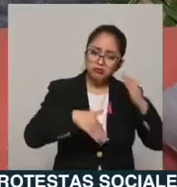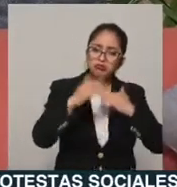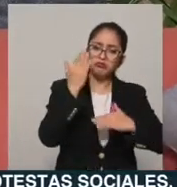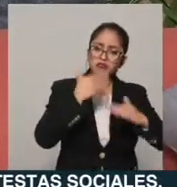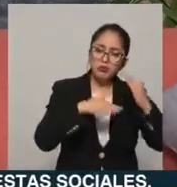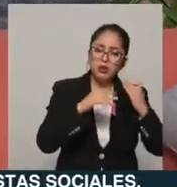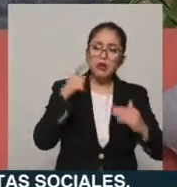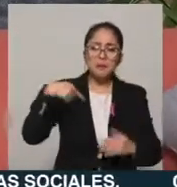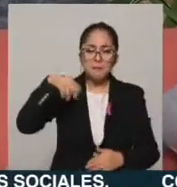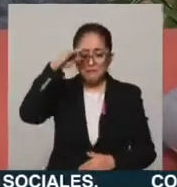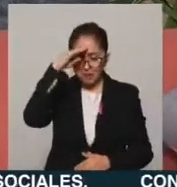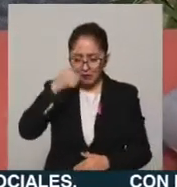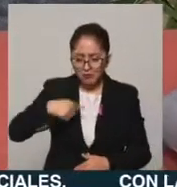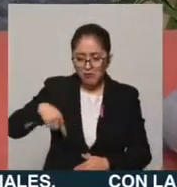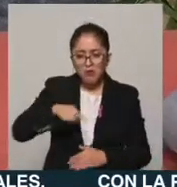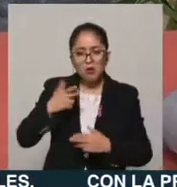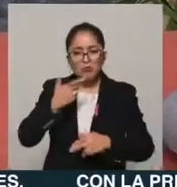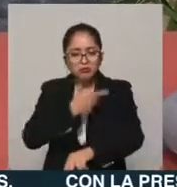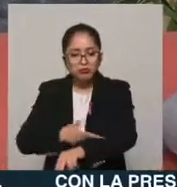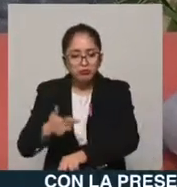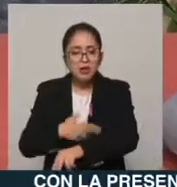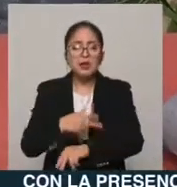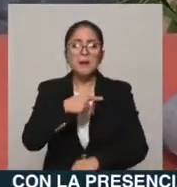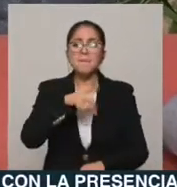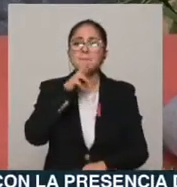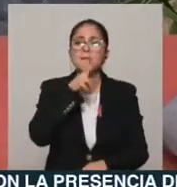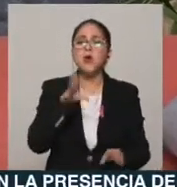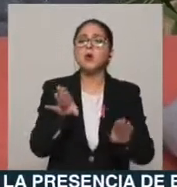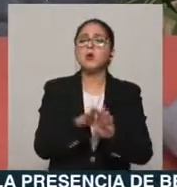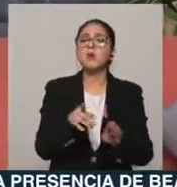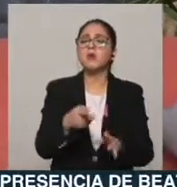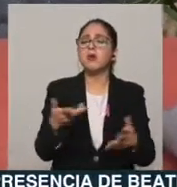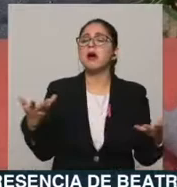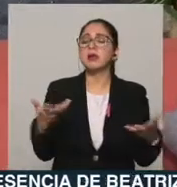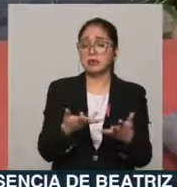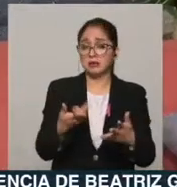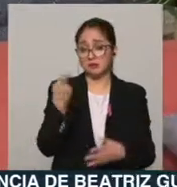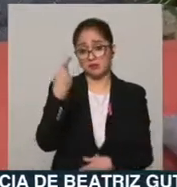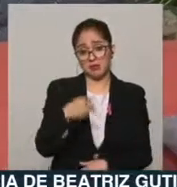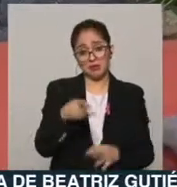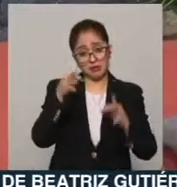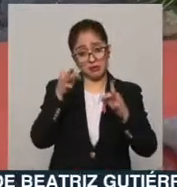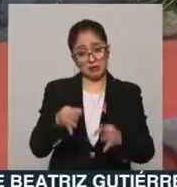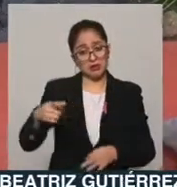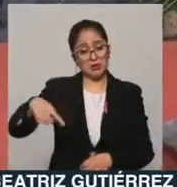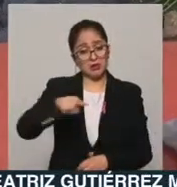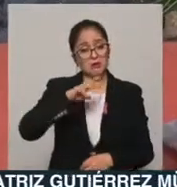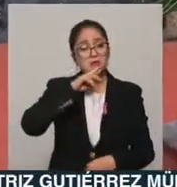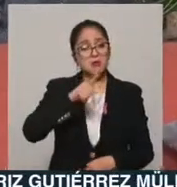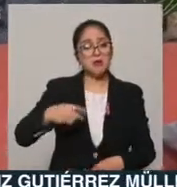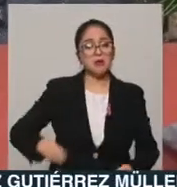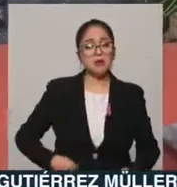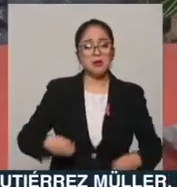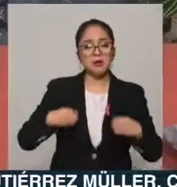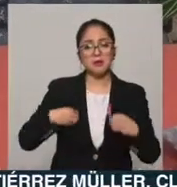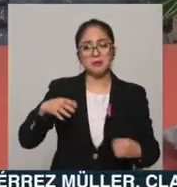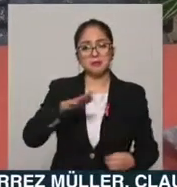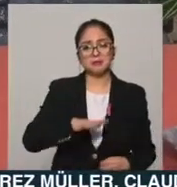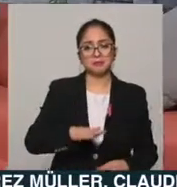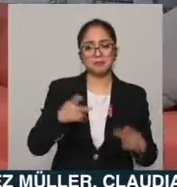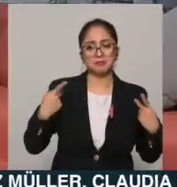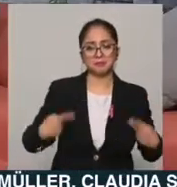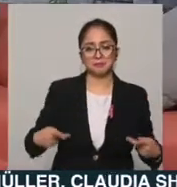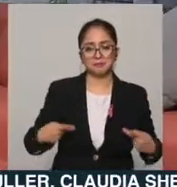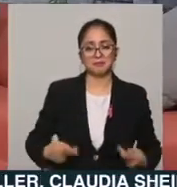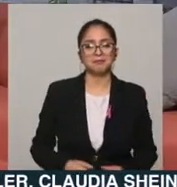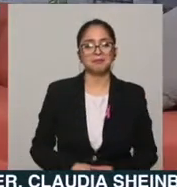de que realmente mejoren su calidad y que el resultado se vea en eso, en el mejoramiento de la vida de las personas. Pues queremos darle las gracias